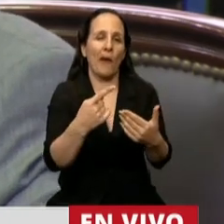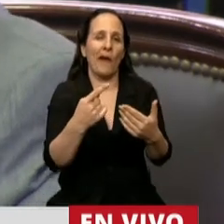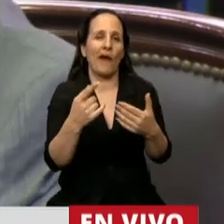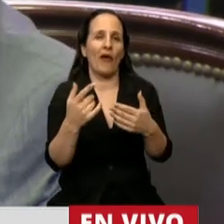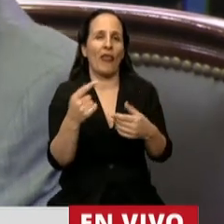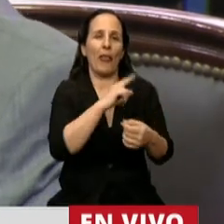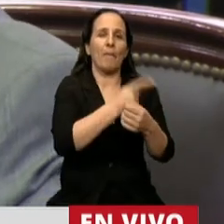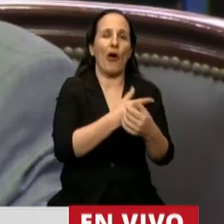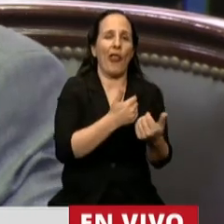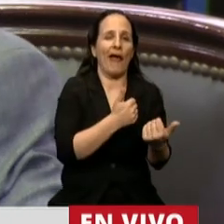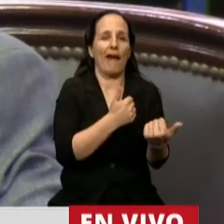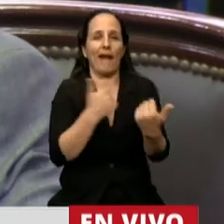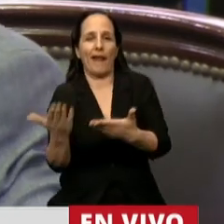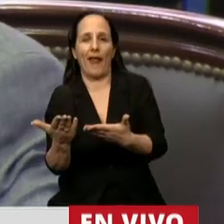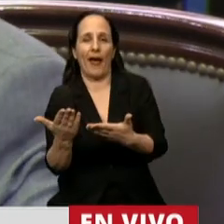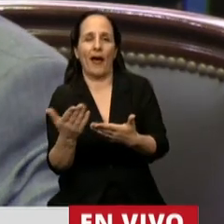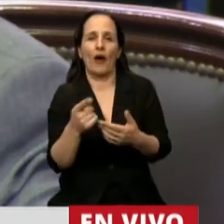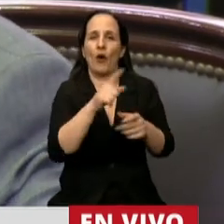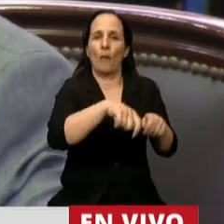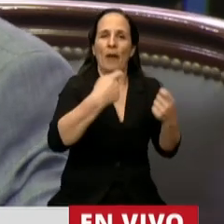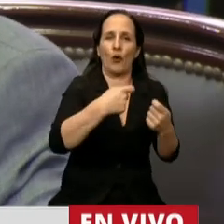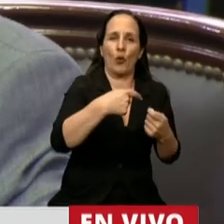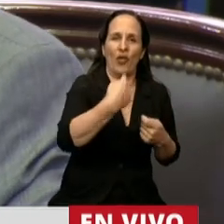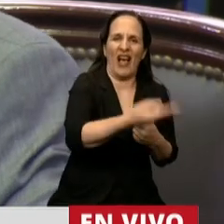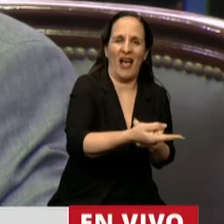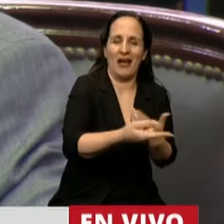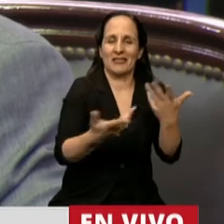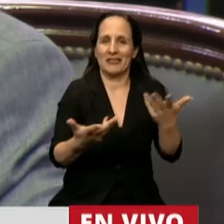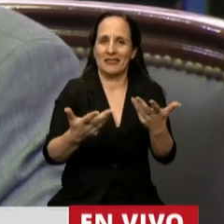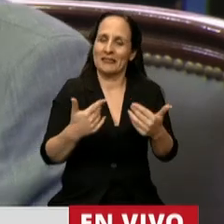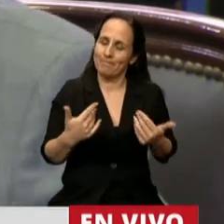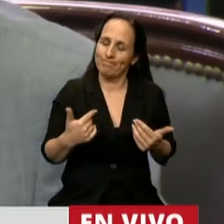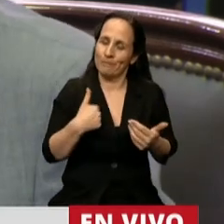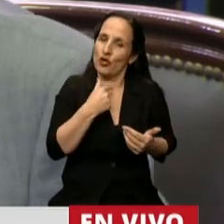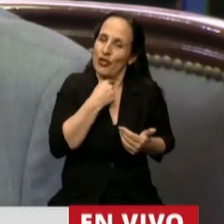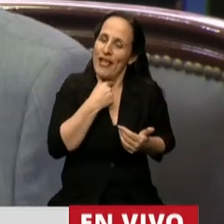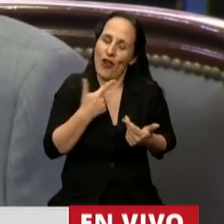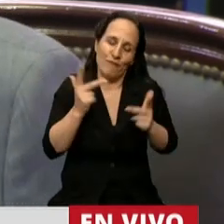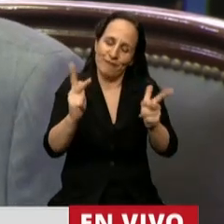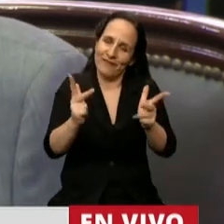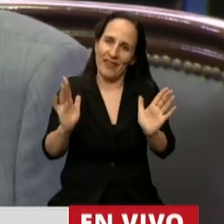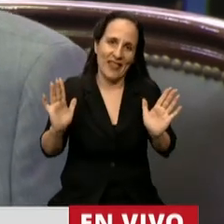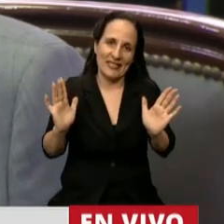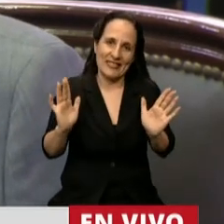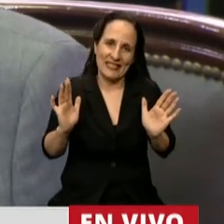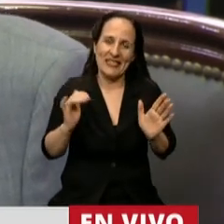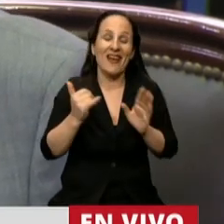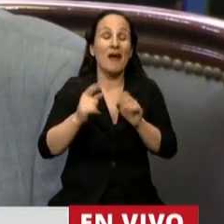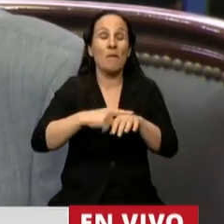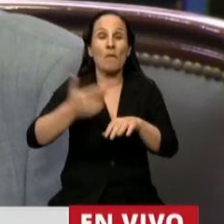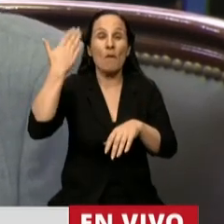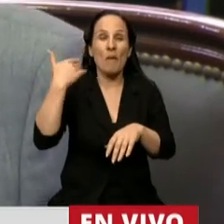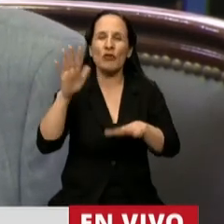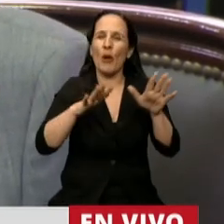poderes que los beneficien o perjudique al otro. Así que quiero en esto, así como vale decirlo, así como en alguna oportunidad criticamos